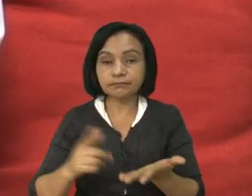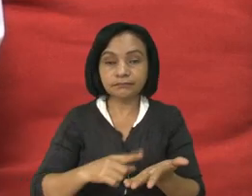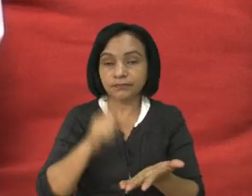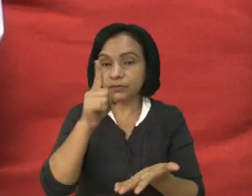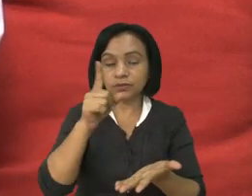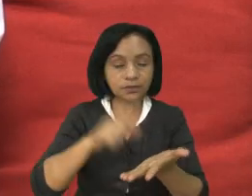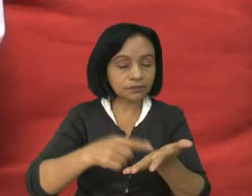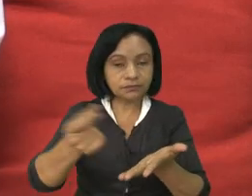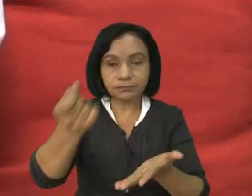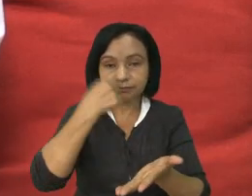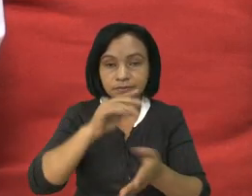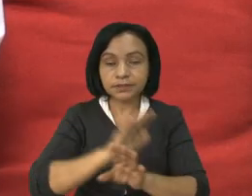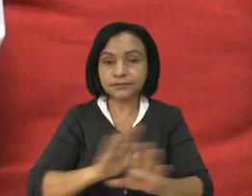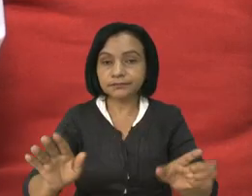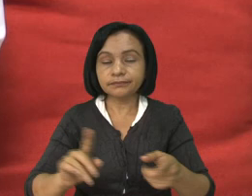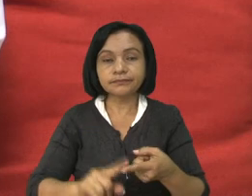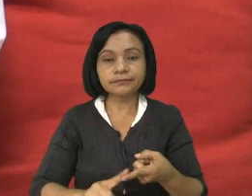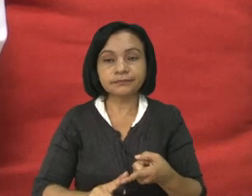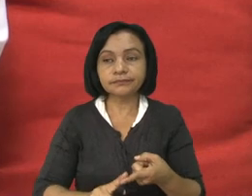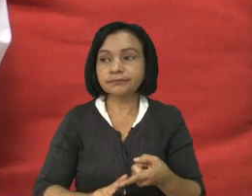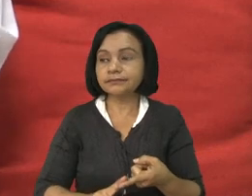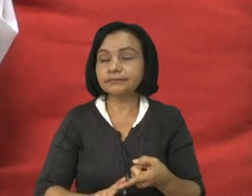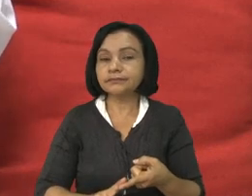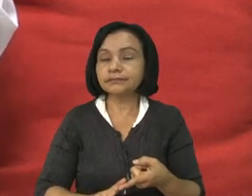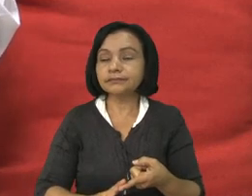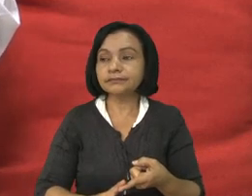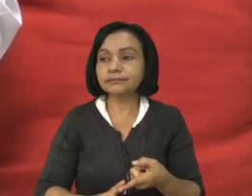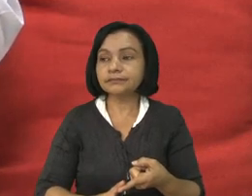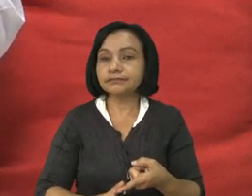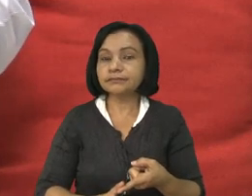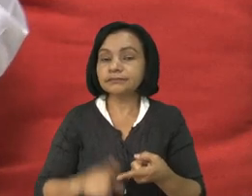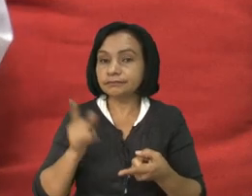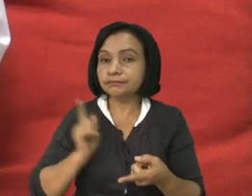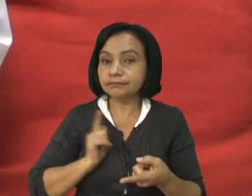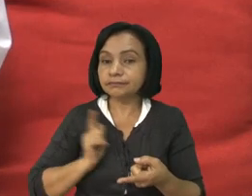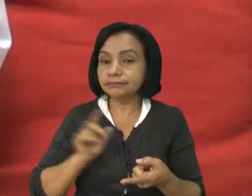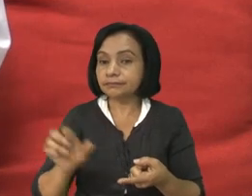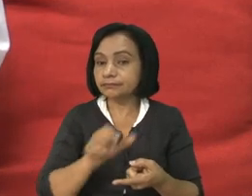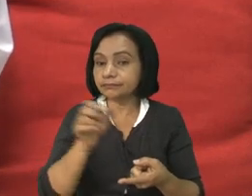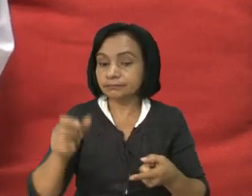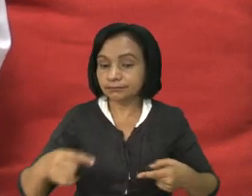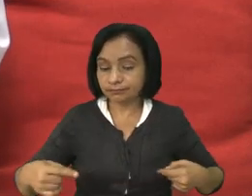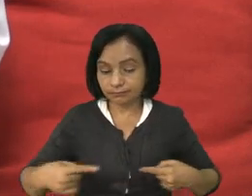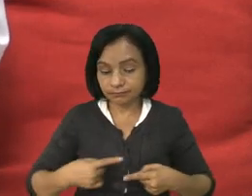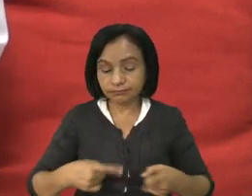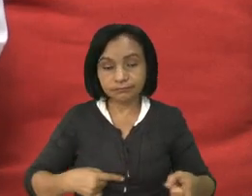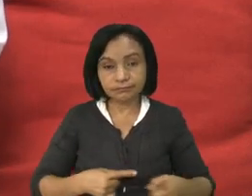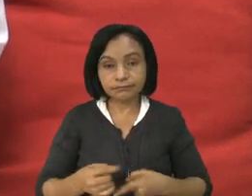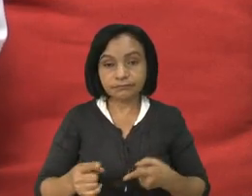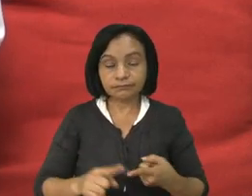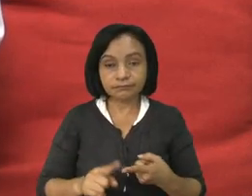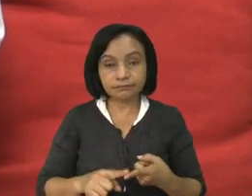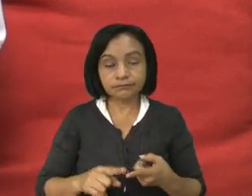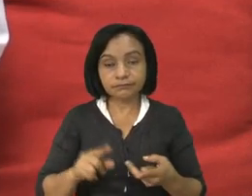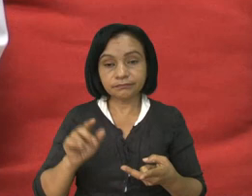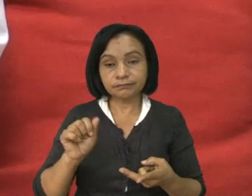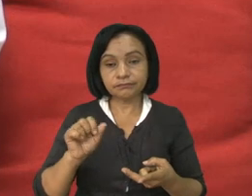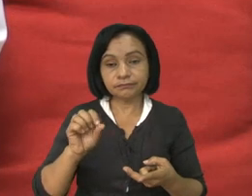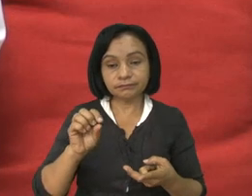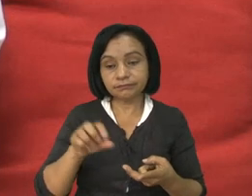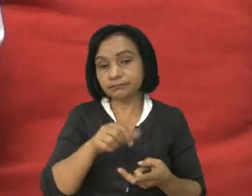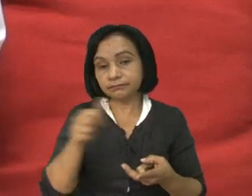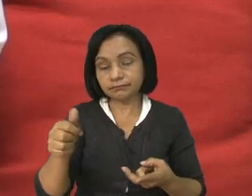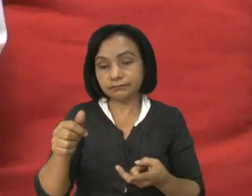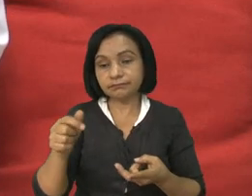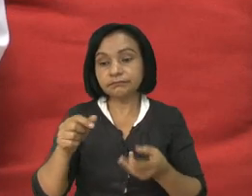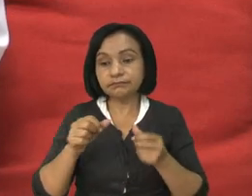única dosis. Uh-huh. Y ya si encontramos un tipo de parásito, como una amebiasis, entonces ya